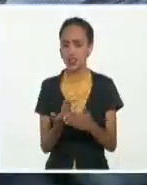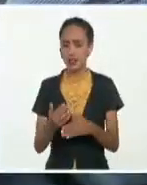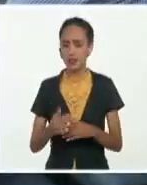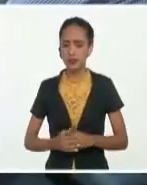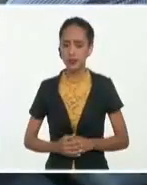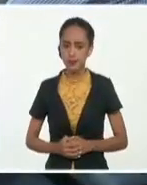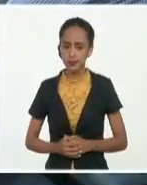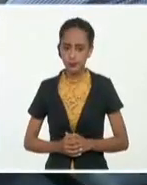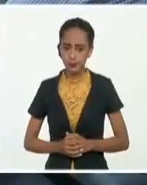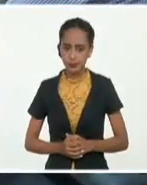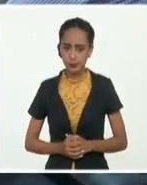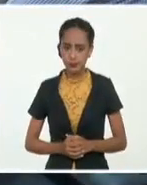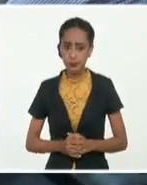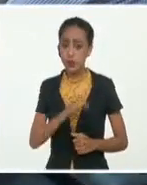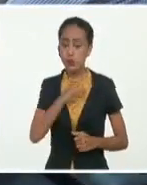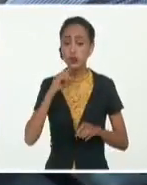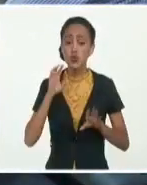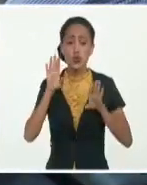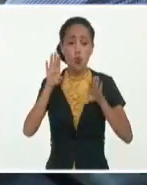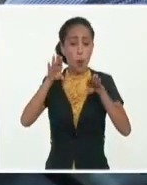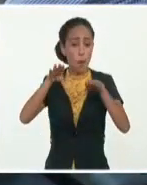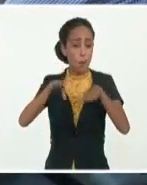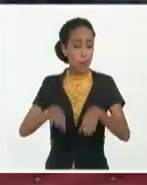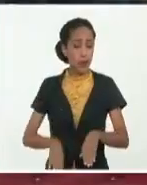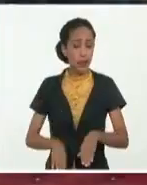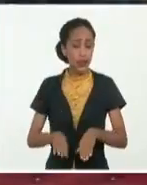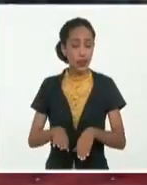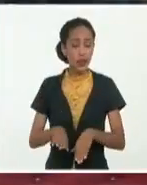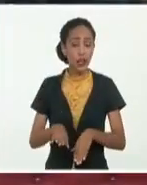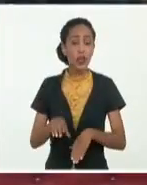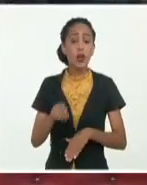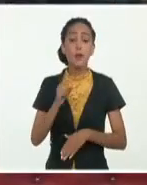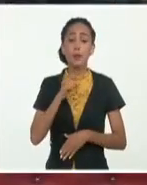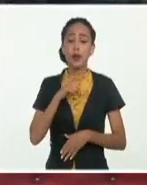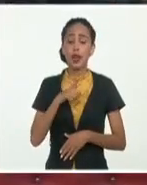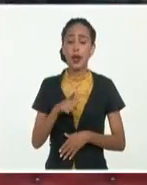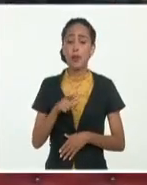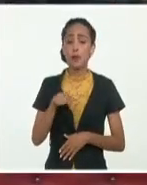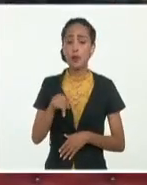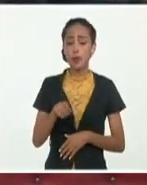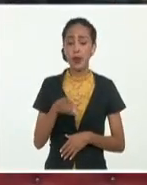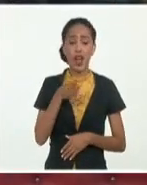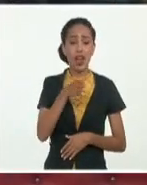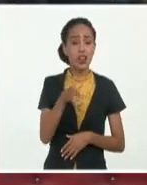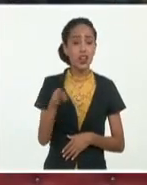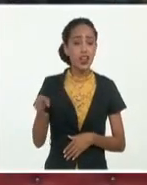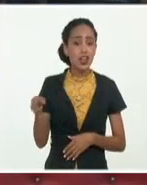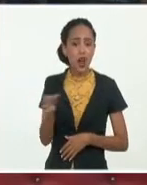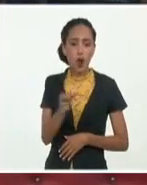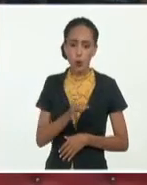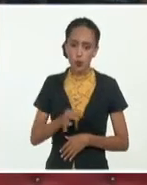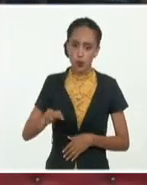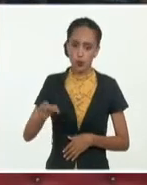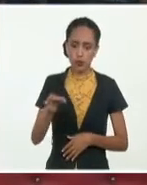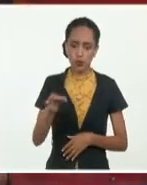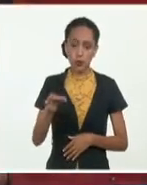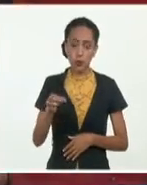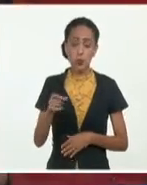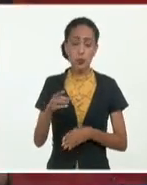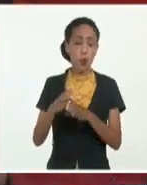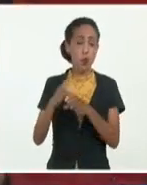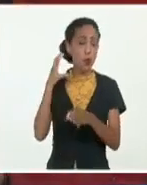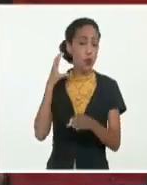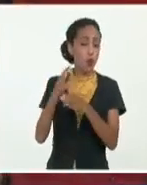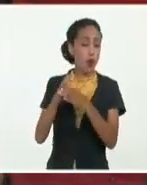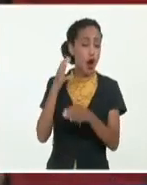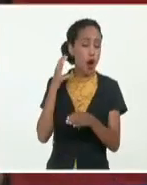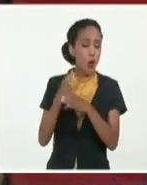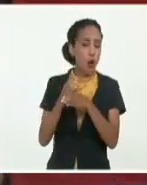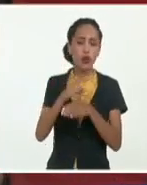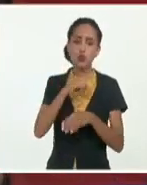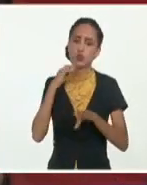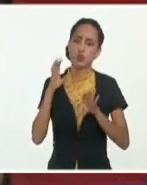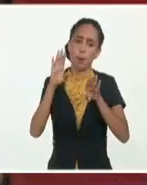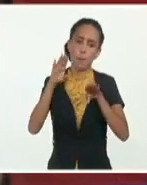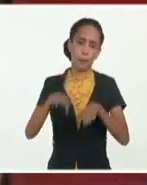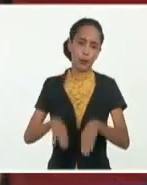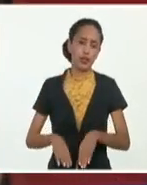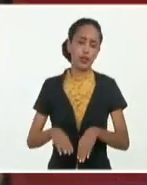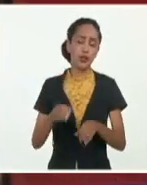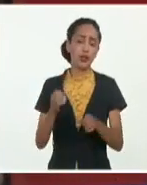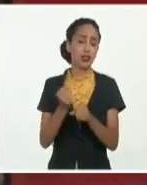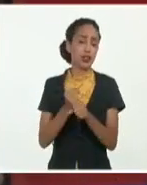se suspende el traslado innecesario desde y hacia los municipios, el transporte urbano y del sector particular,